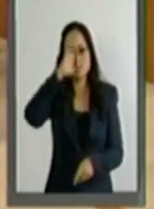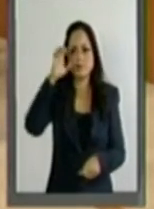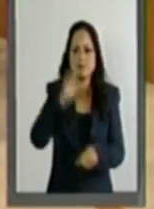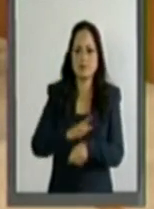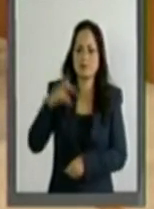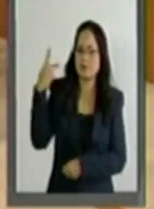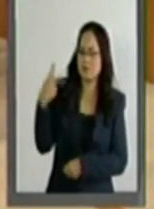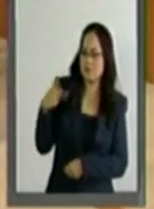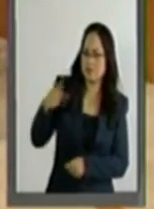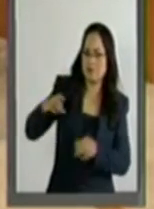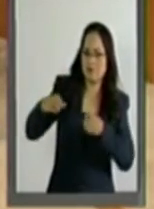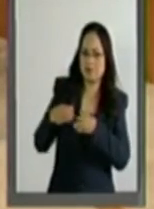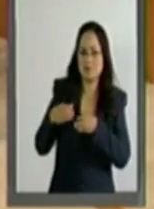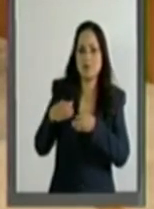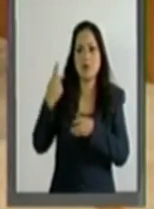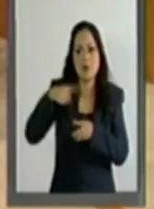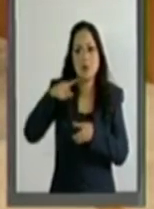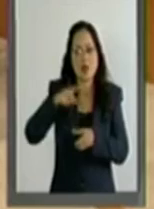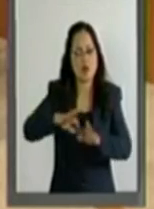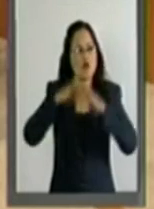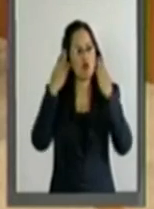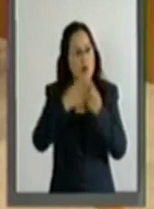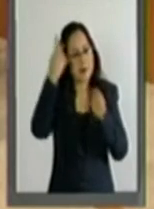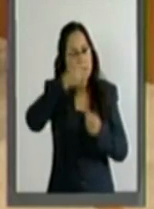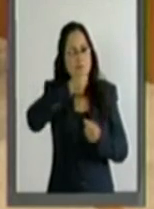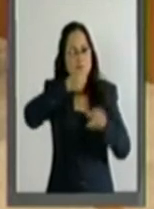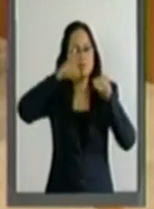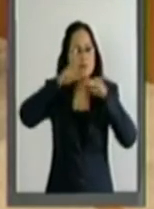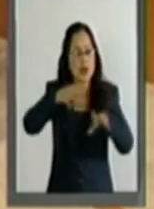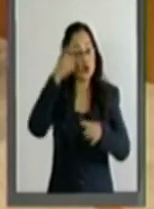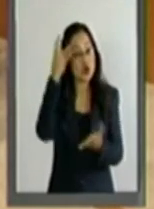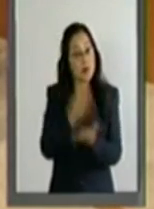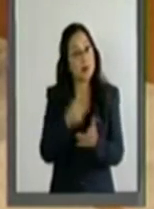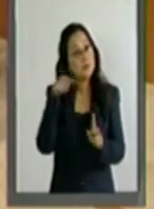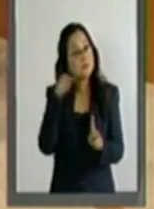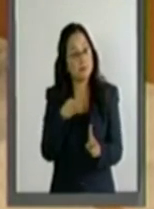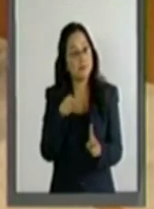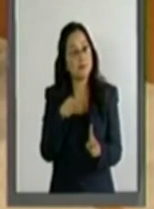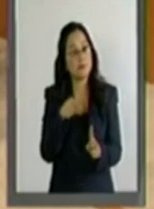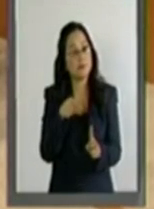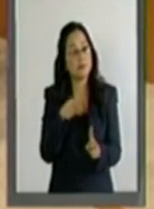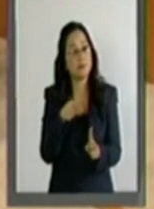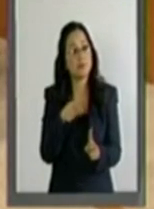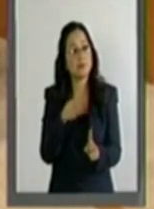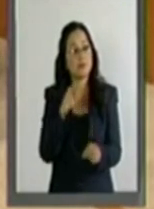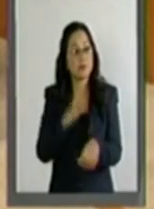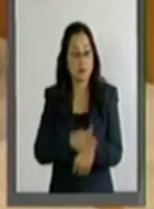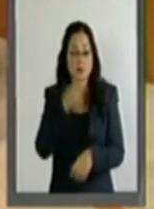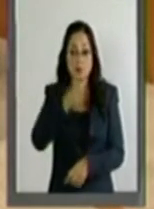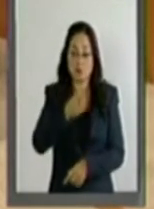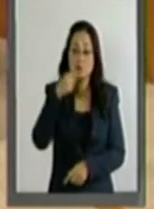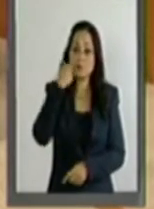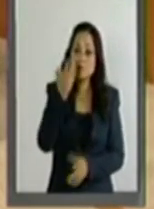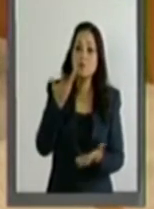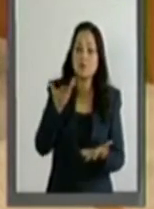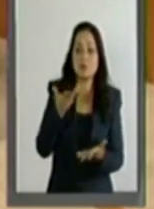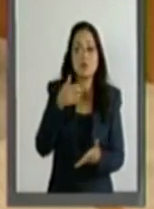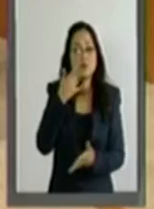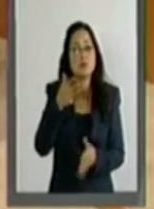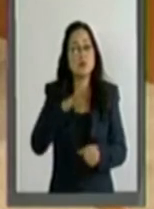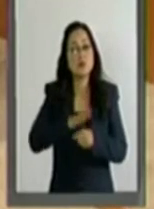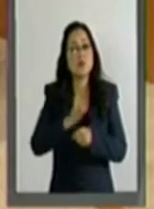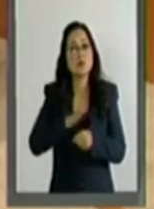WASP como estrategia de campaña solamente. Y con ello, desde luego, pretende